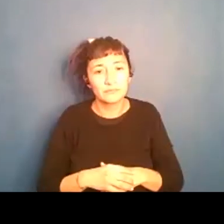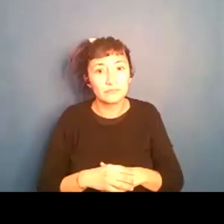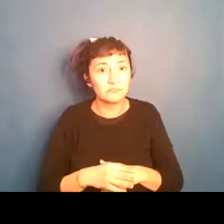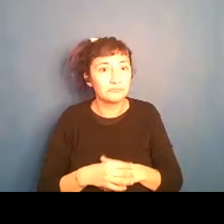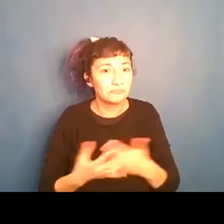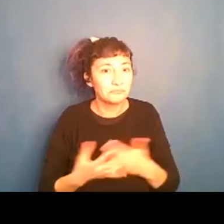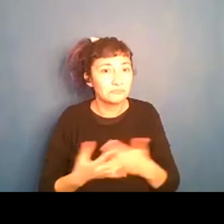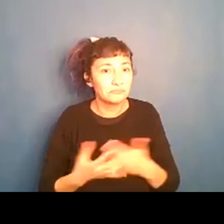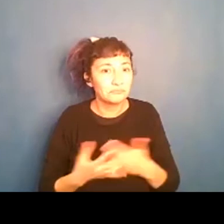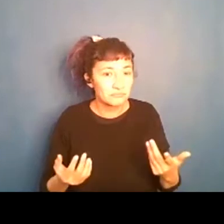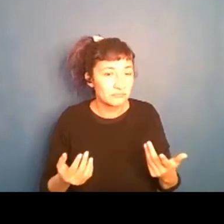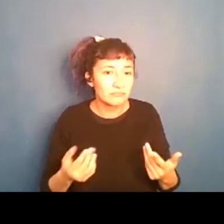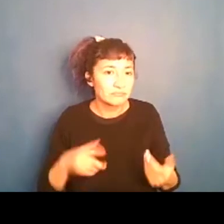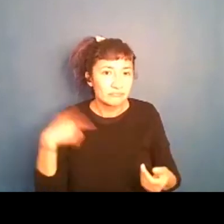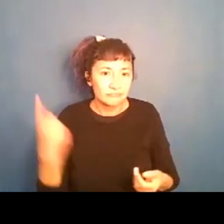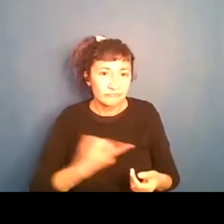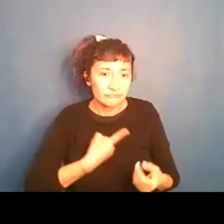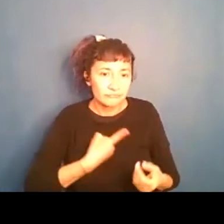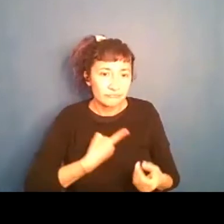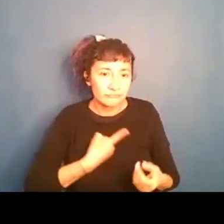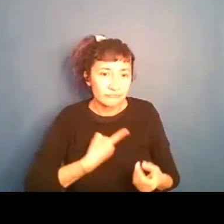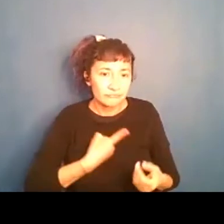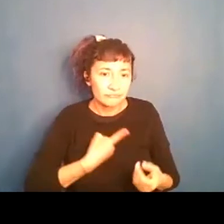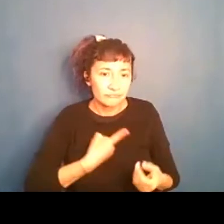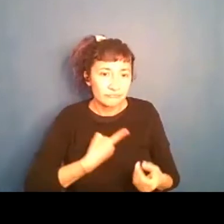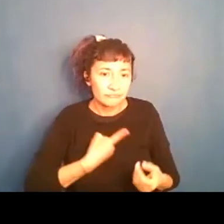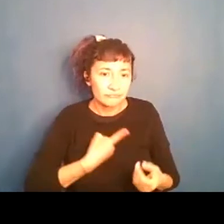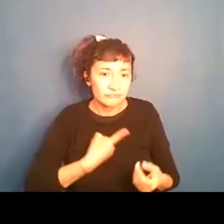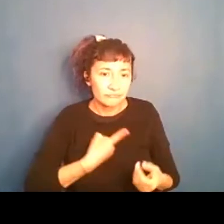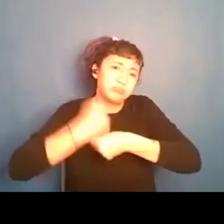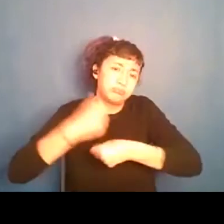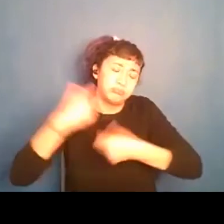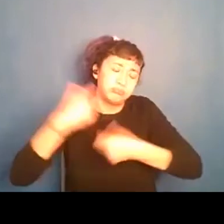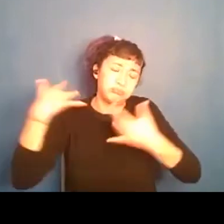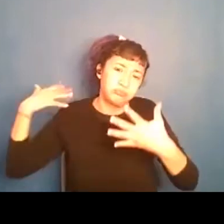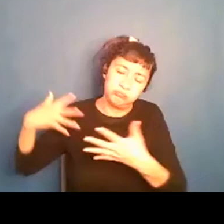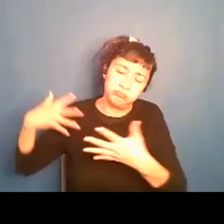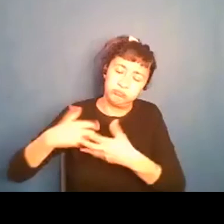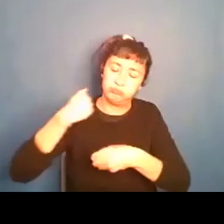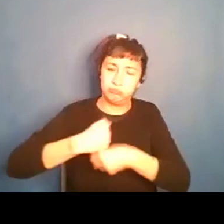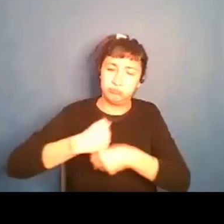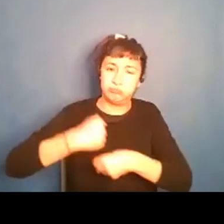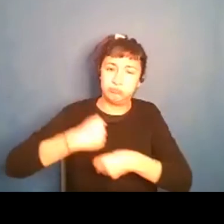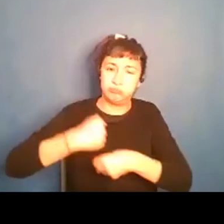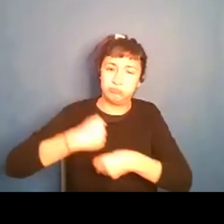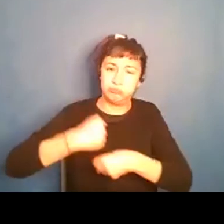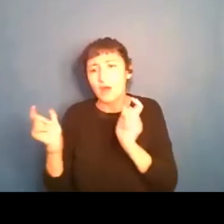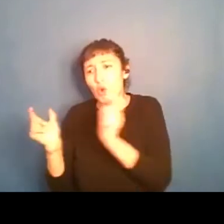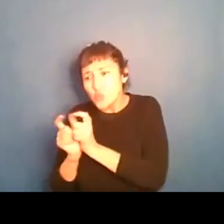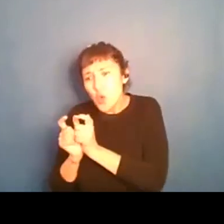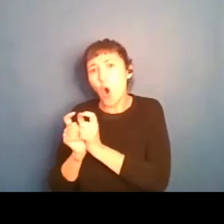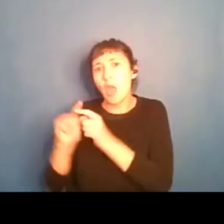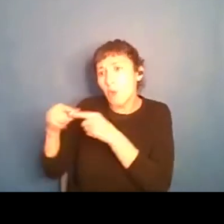que venimos con mucho trabajo arduo, con todas las reuniones, con diversos